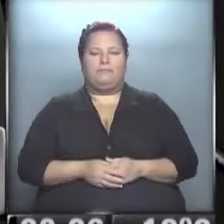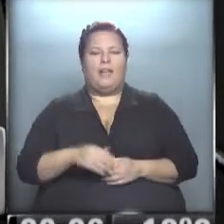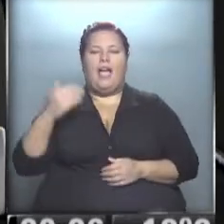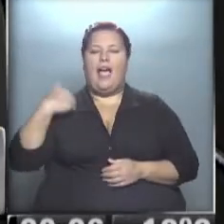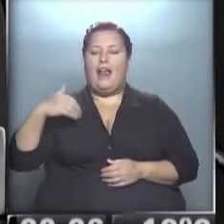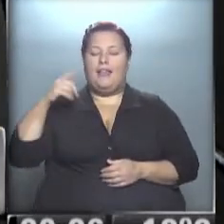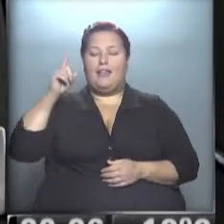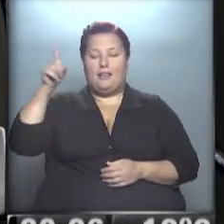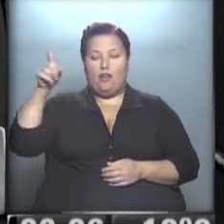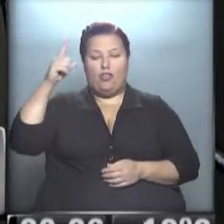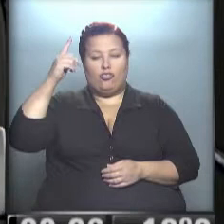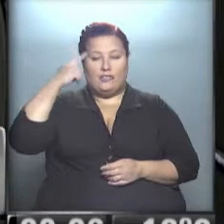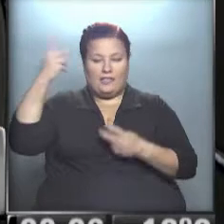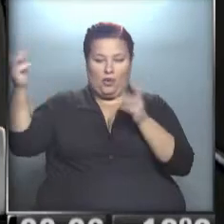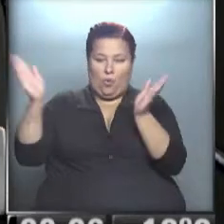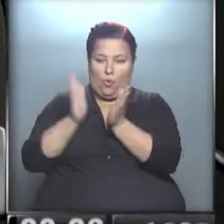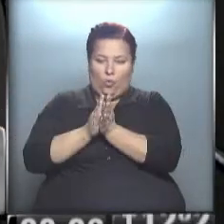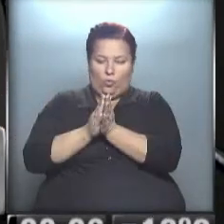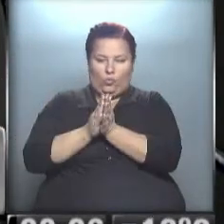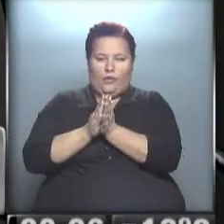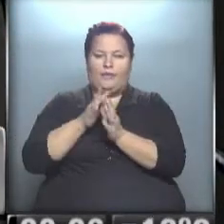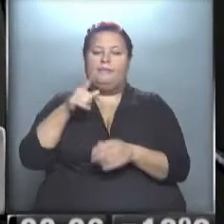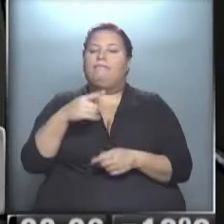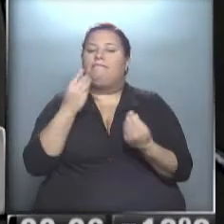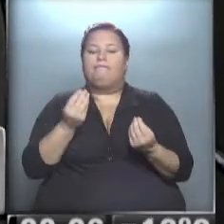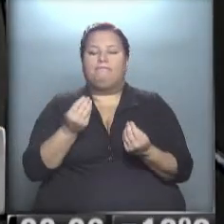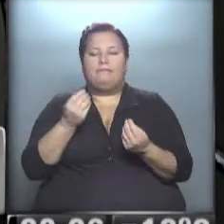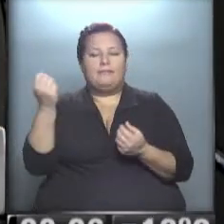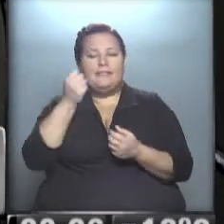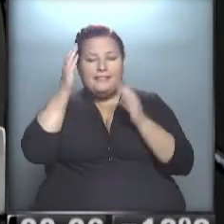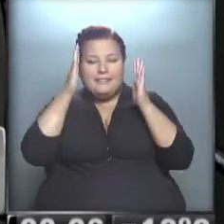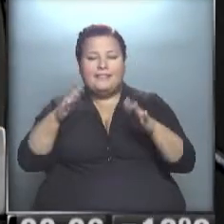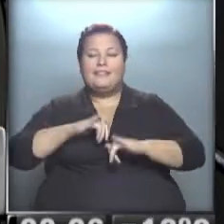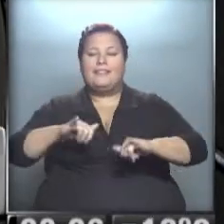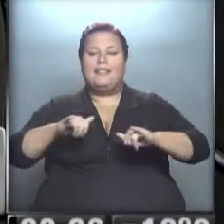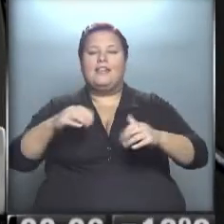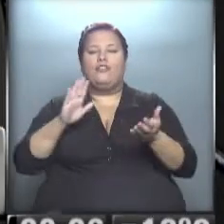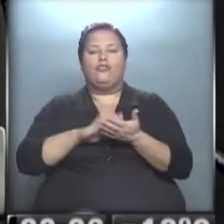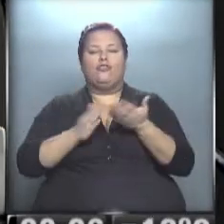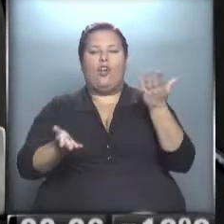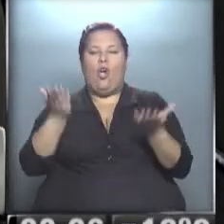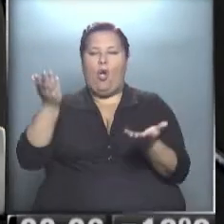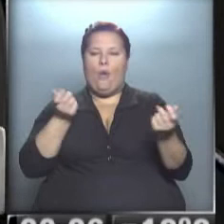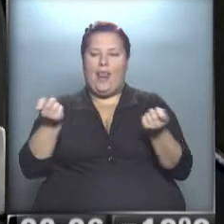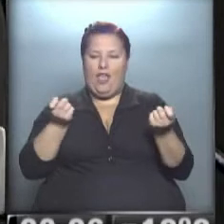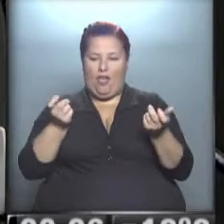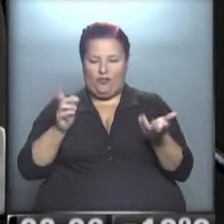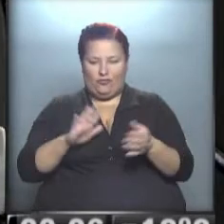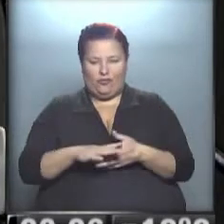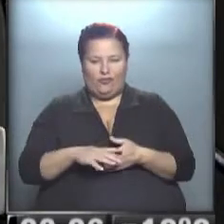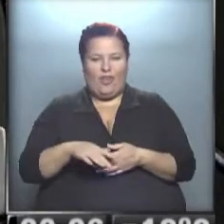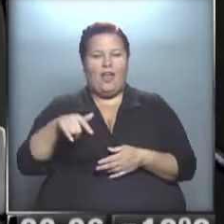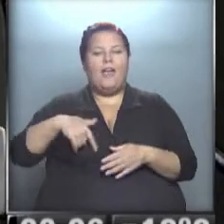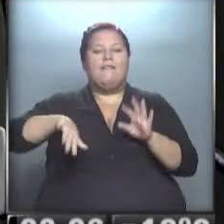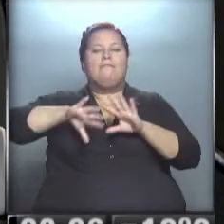república popular china en primer lugar un objetivo para promover el equilibrio de la balanza comercial como ustedes saben el